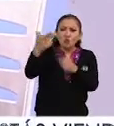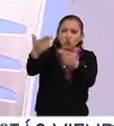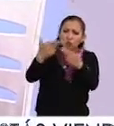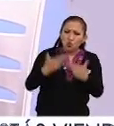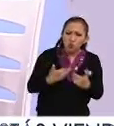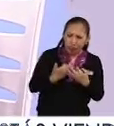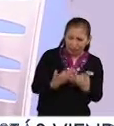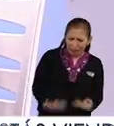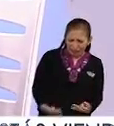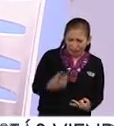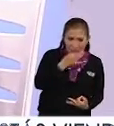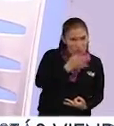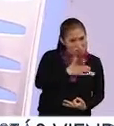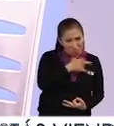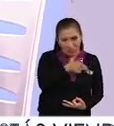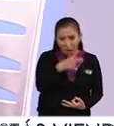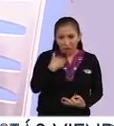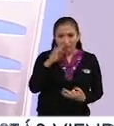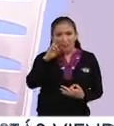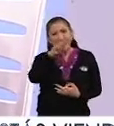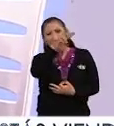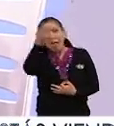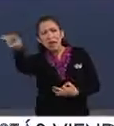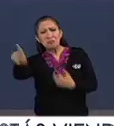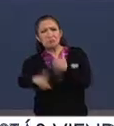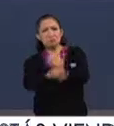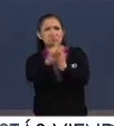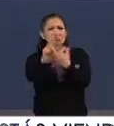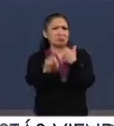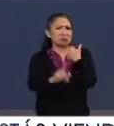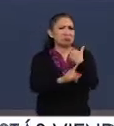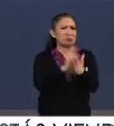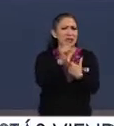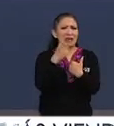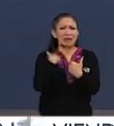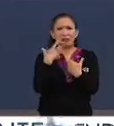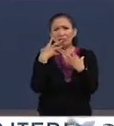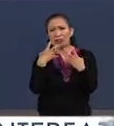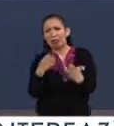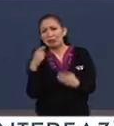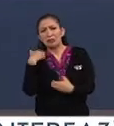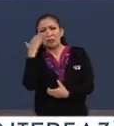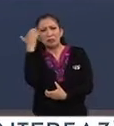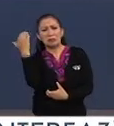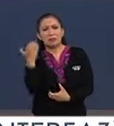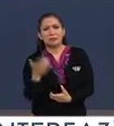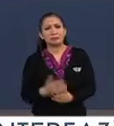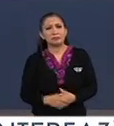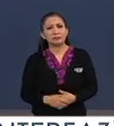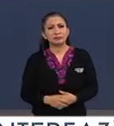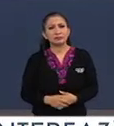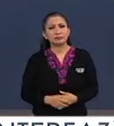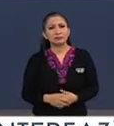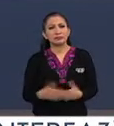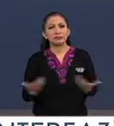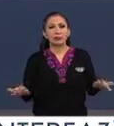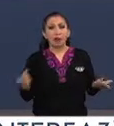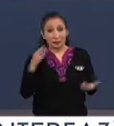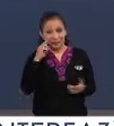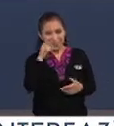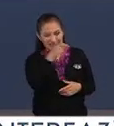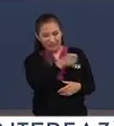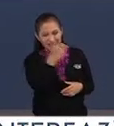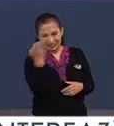heredarías la tierra y nos dejaste un montón de sombras y de ropa vieja. No es poco común en